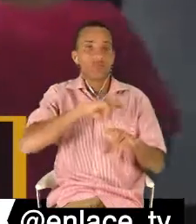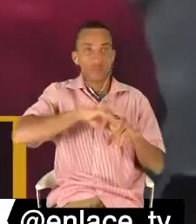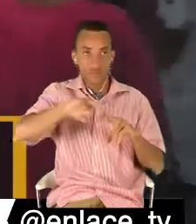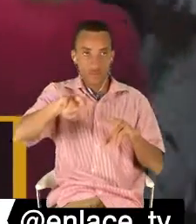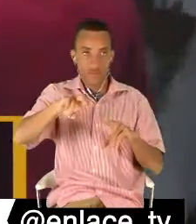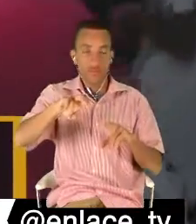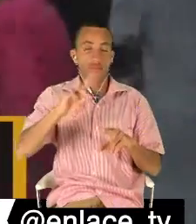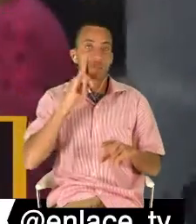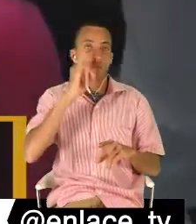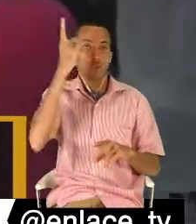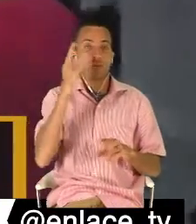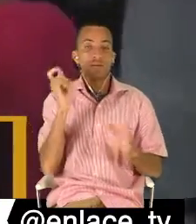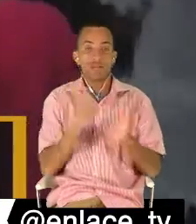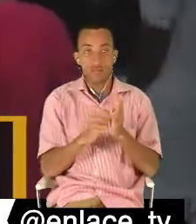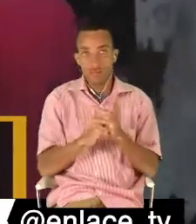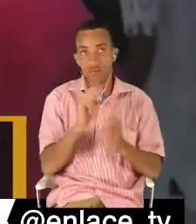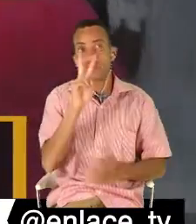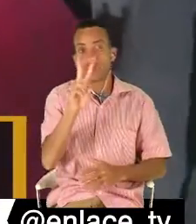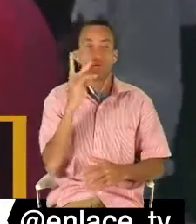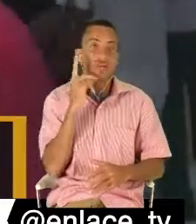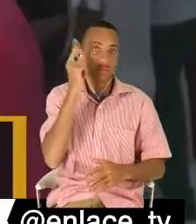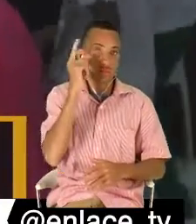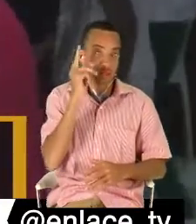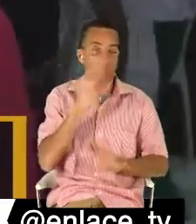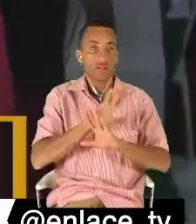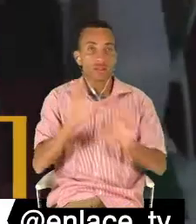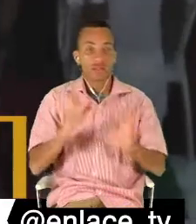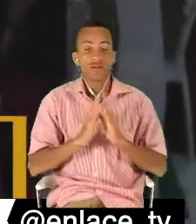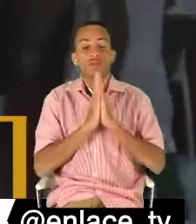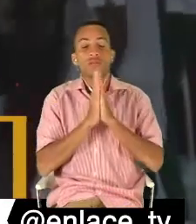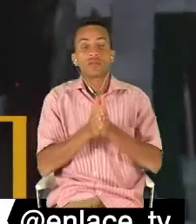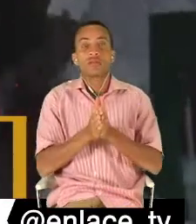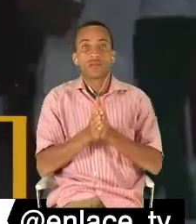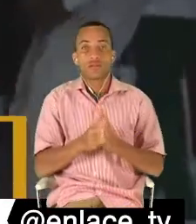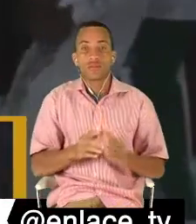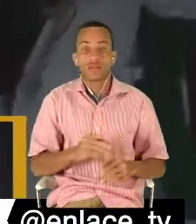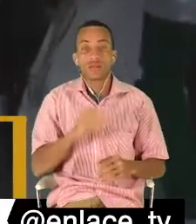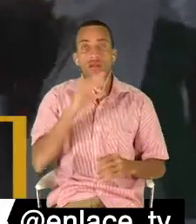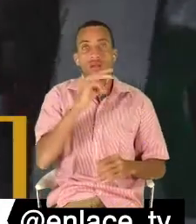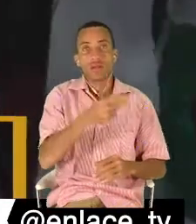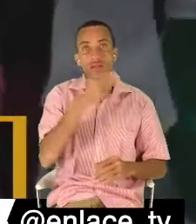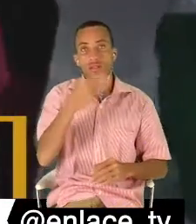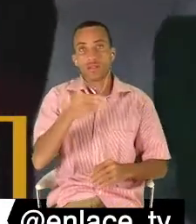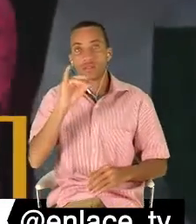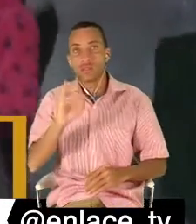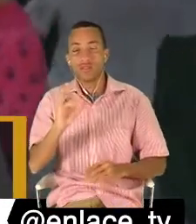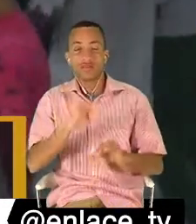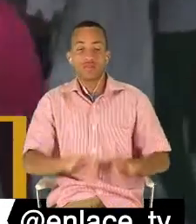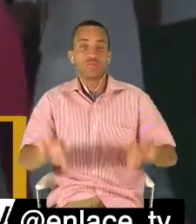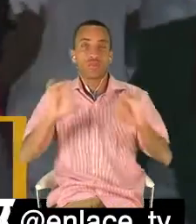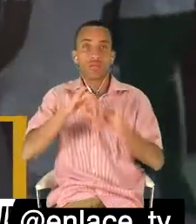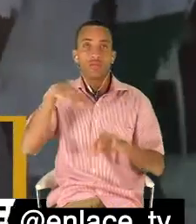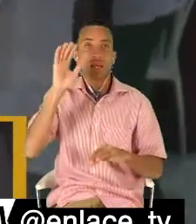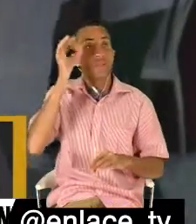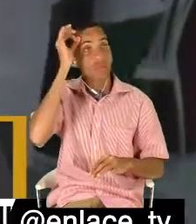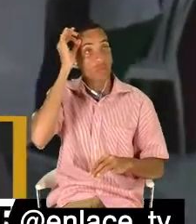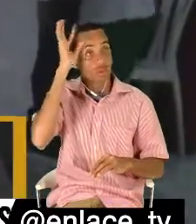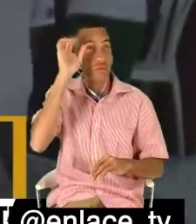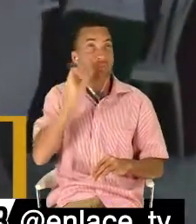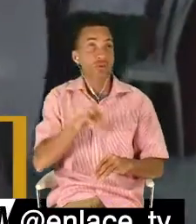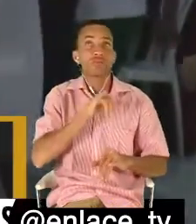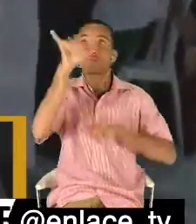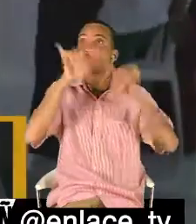participamos de este año, ¿no? Y se espera que, digamos, para diciembre estemos en el HHI, que es más importante ya, y podemos tener la oportunidad de viajar